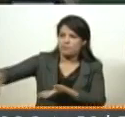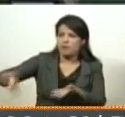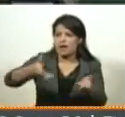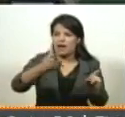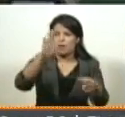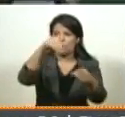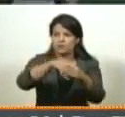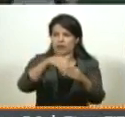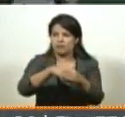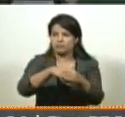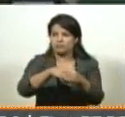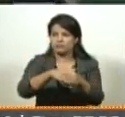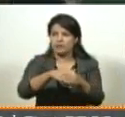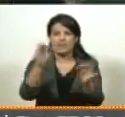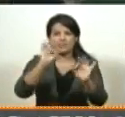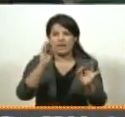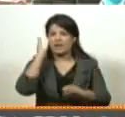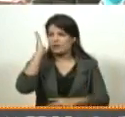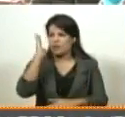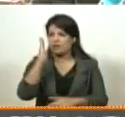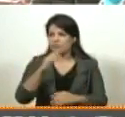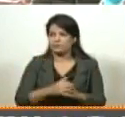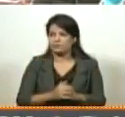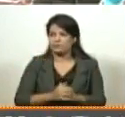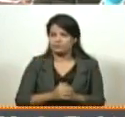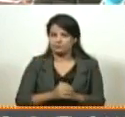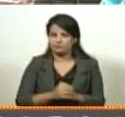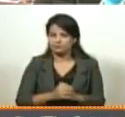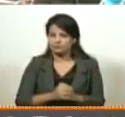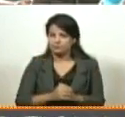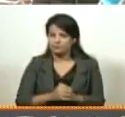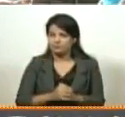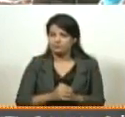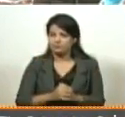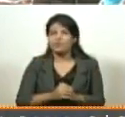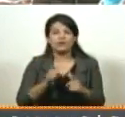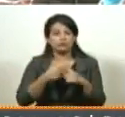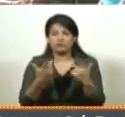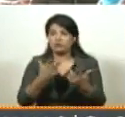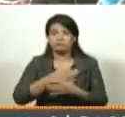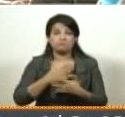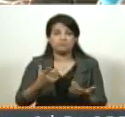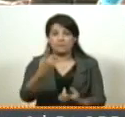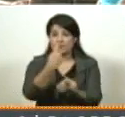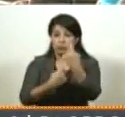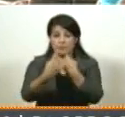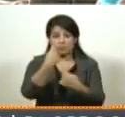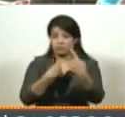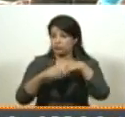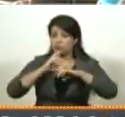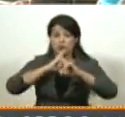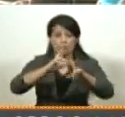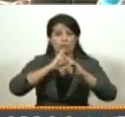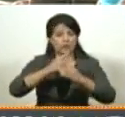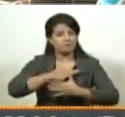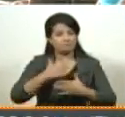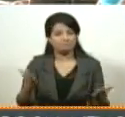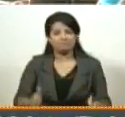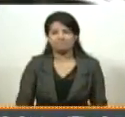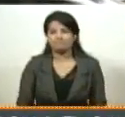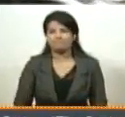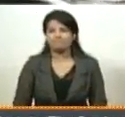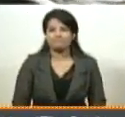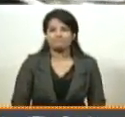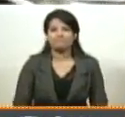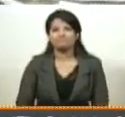riesgo de su integridad física. Así que con mucho gusto voy a responder las preguntas.